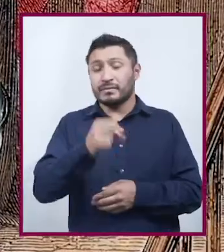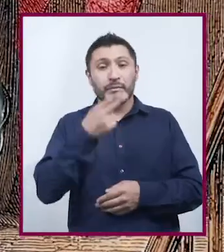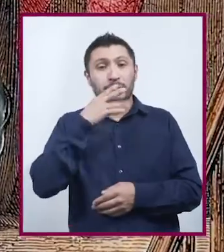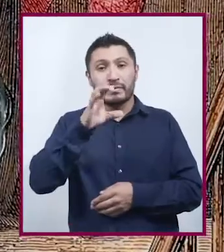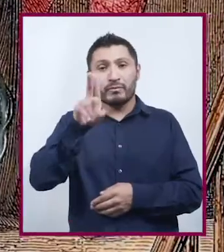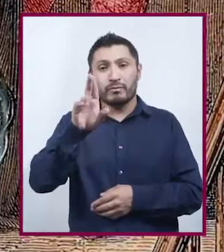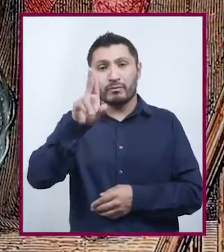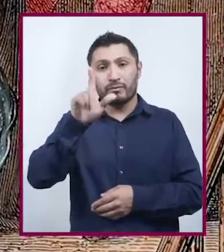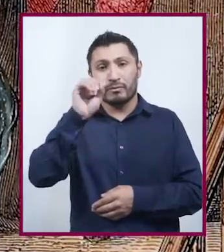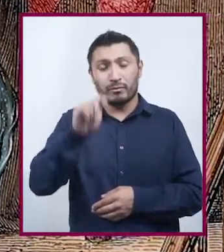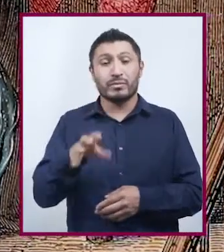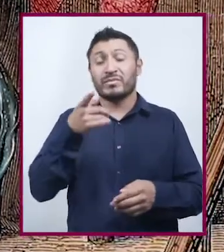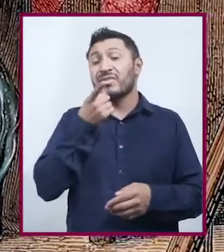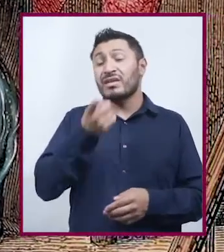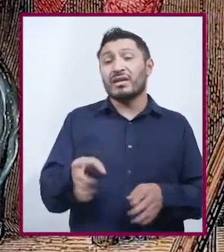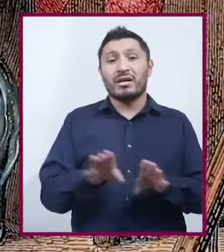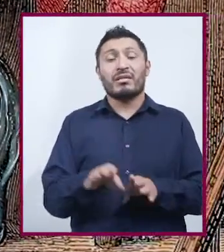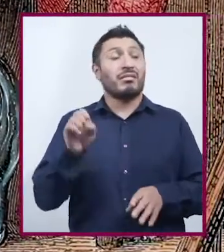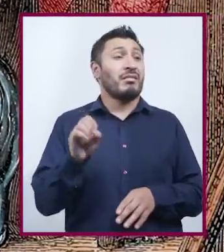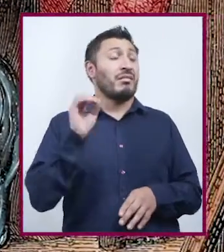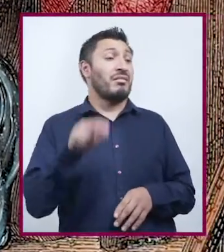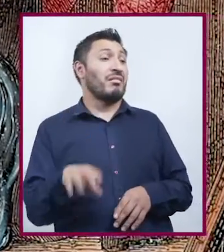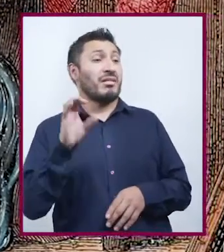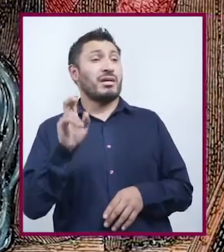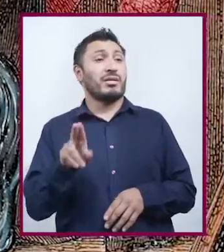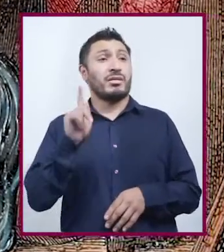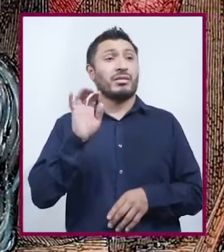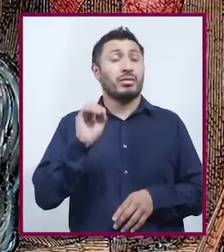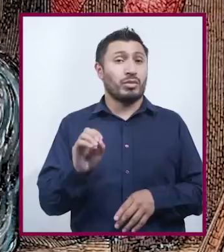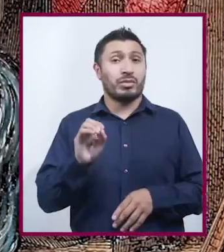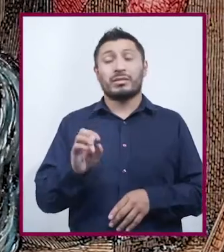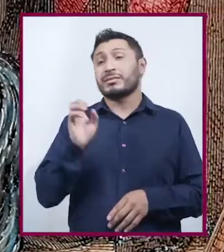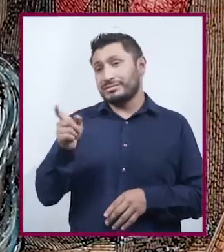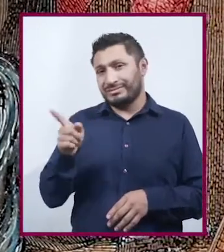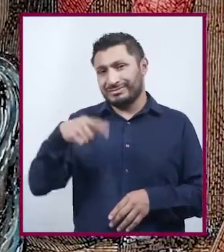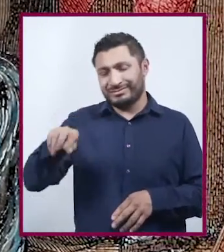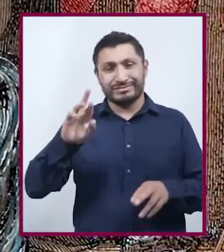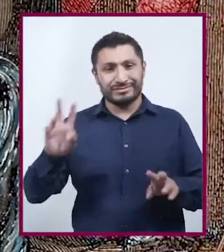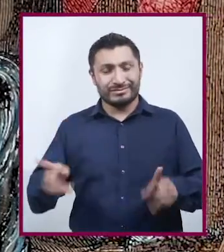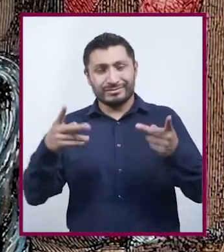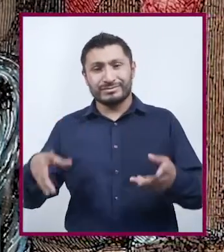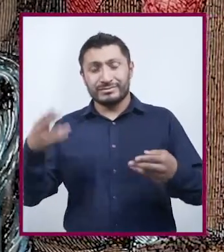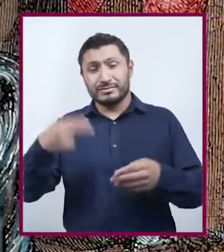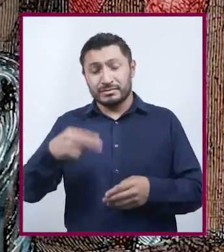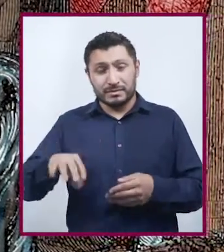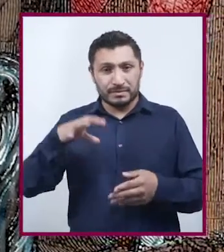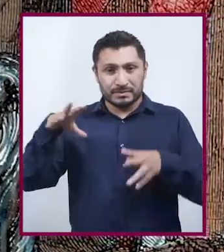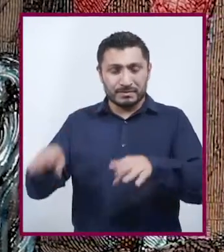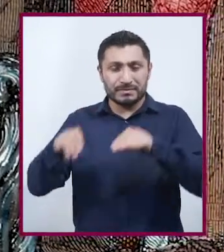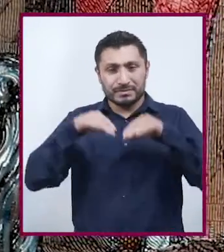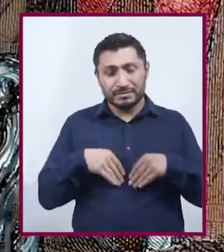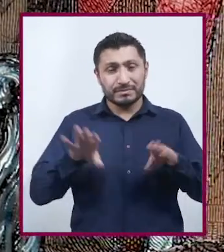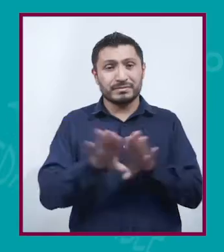culotte se les denominó despectivamente sans-culotte, pues estos sans-culottes retomaron el nombre, lo resignificaron